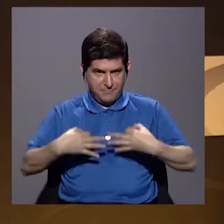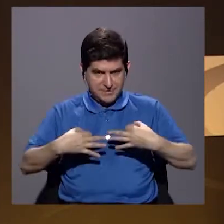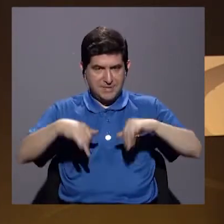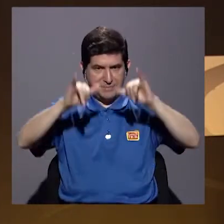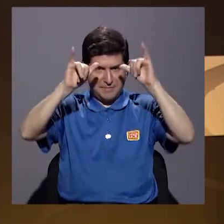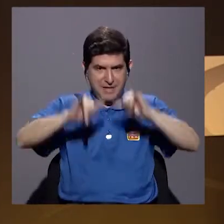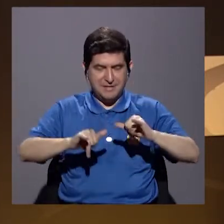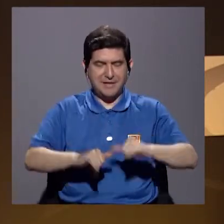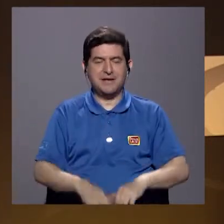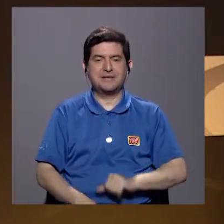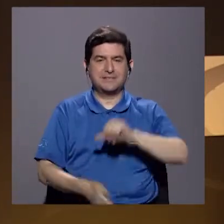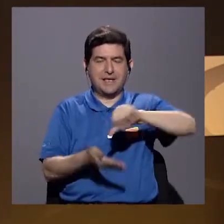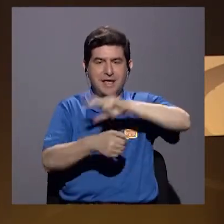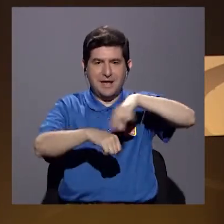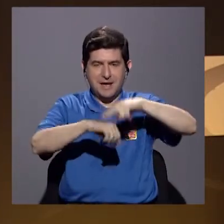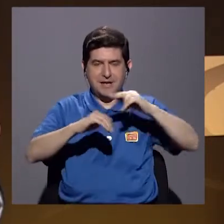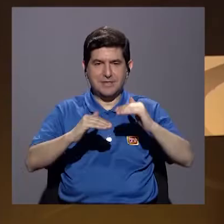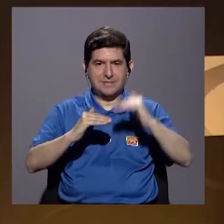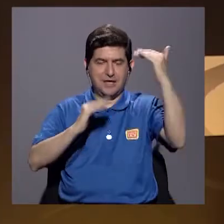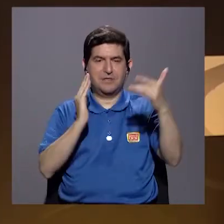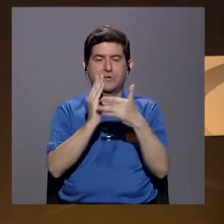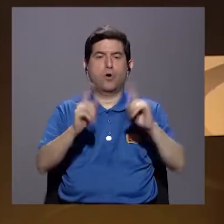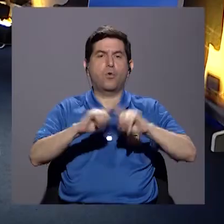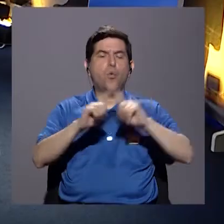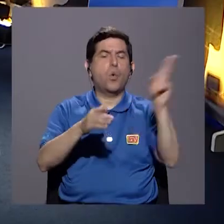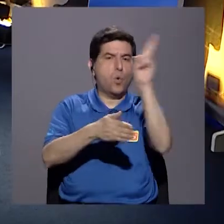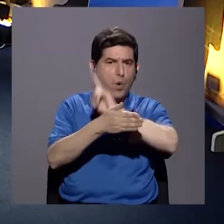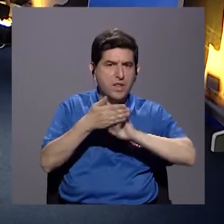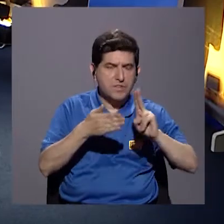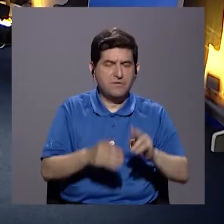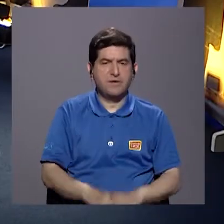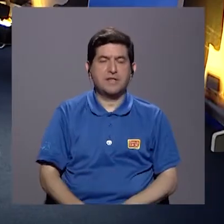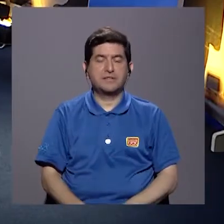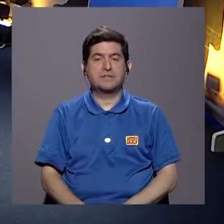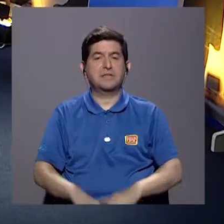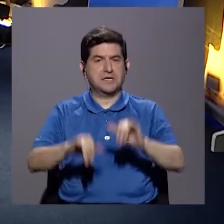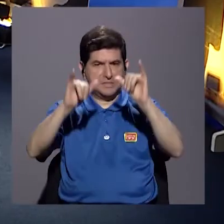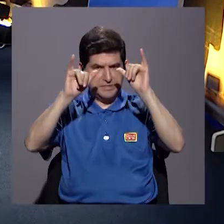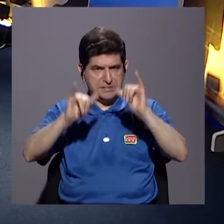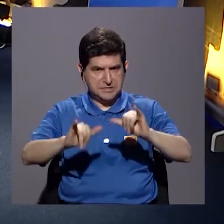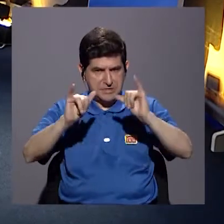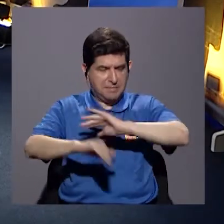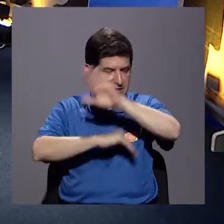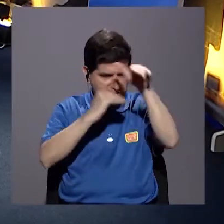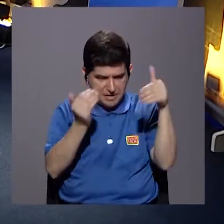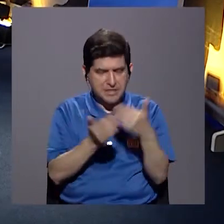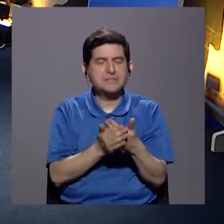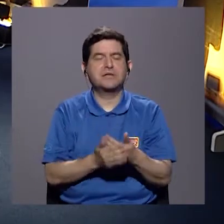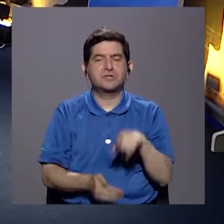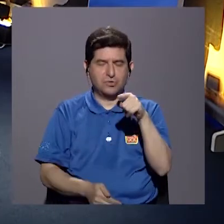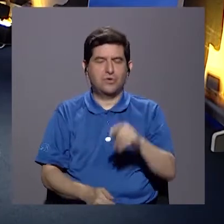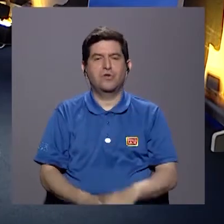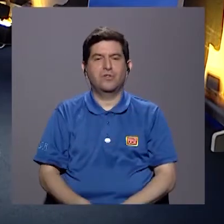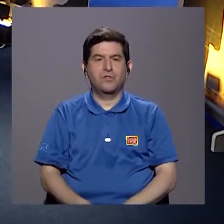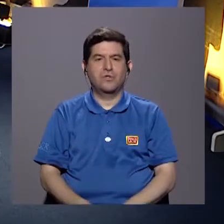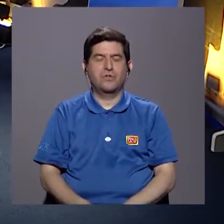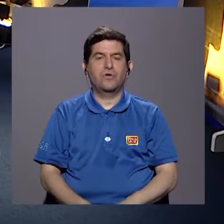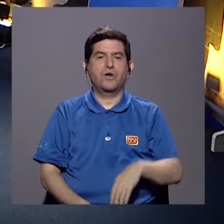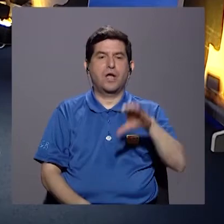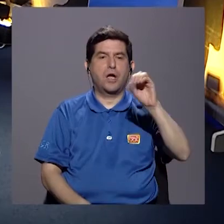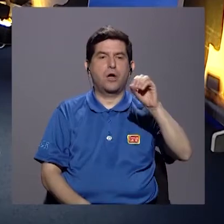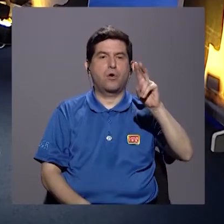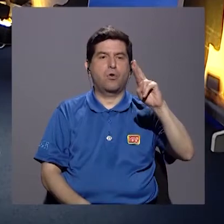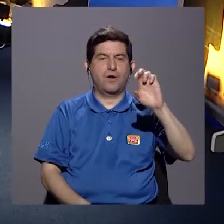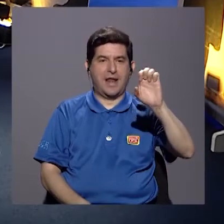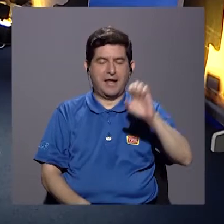Senat o están en las diferentes universidades? No, en algunos casos físicamente sí. No, todos estos están físicamente en el CONARE,